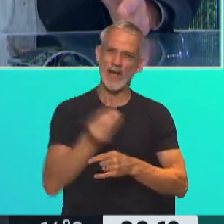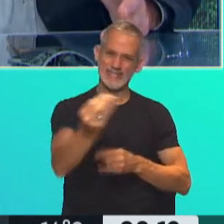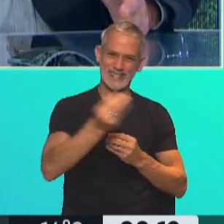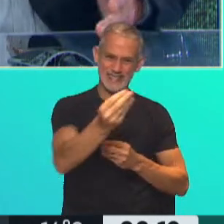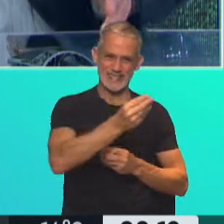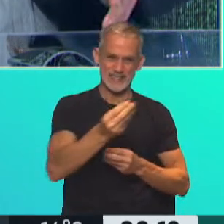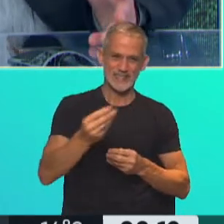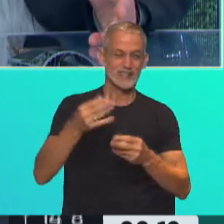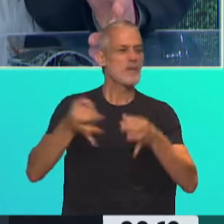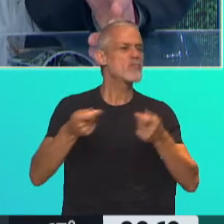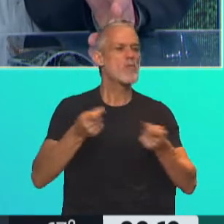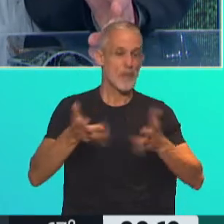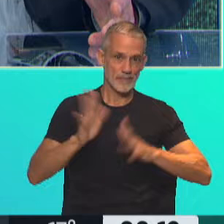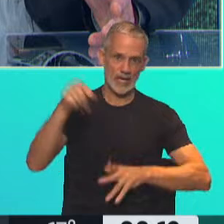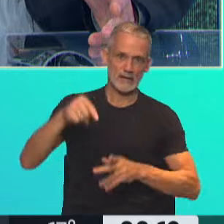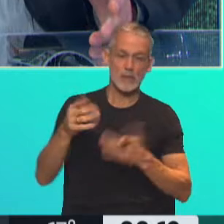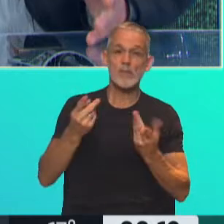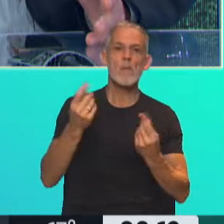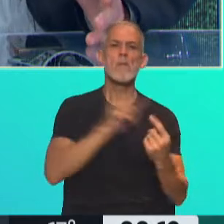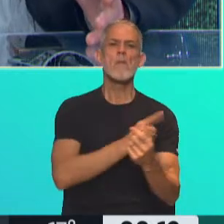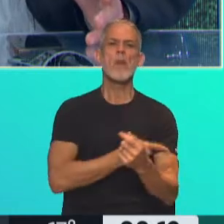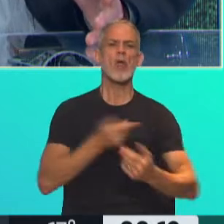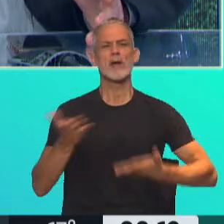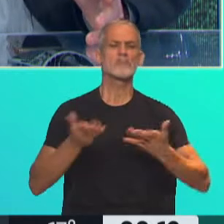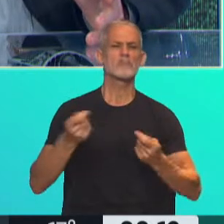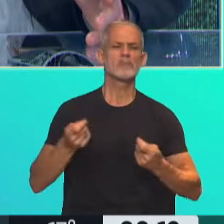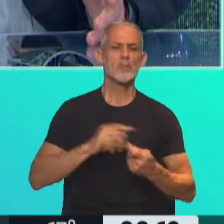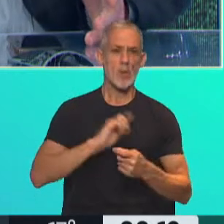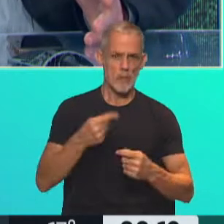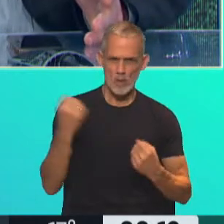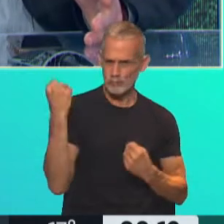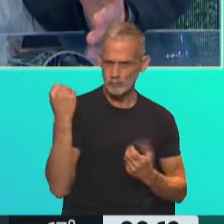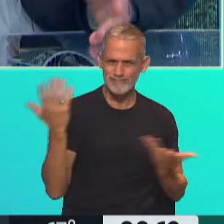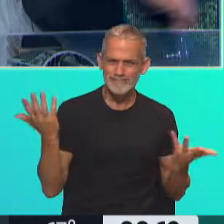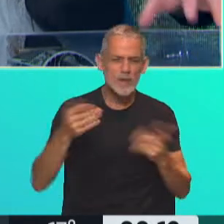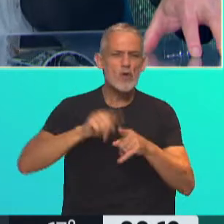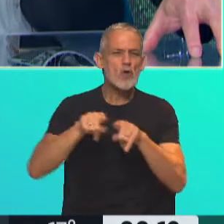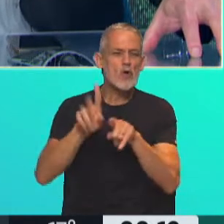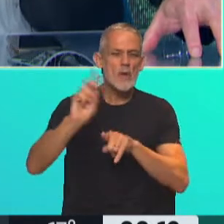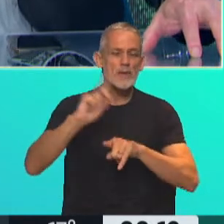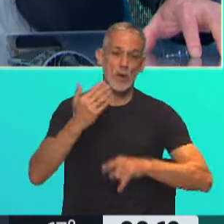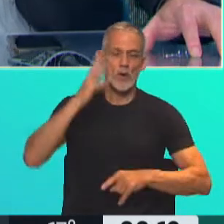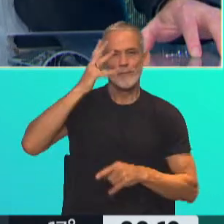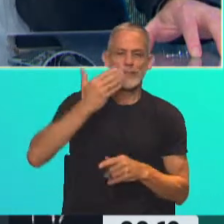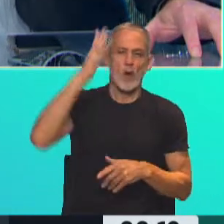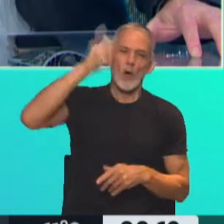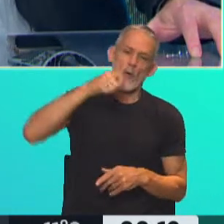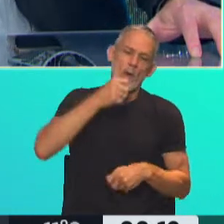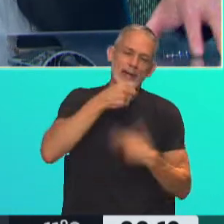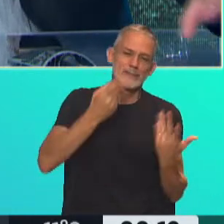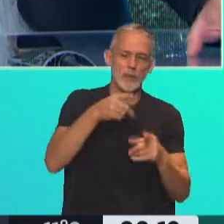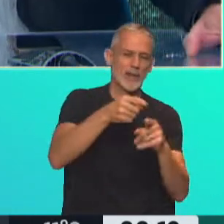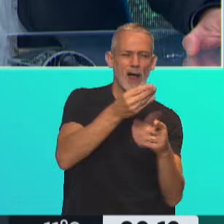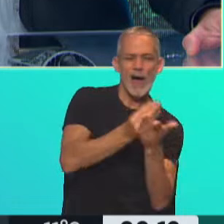qué es tan importante? Porque ahora salió a discutir poder. Y salió a discutir poder en serio, porque no es lo mismo que esté el juez Juan que el juez Pedro